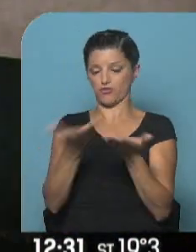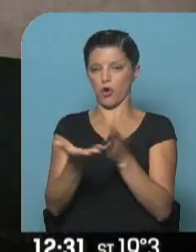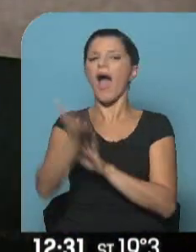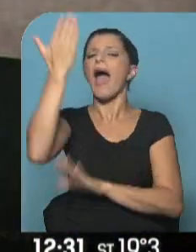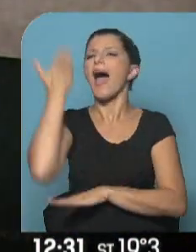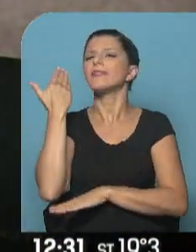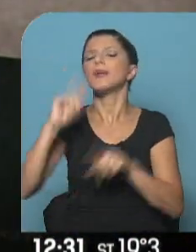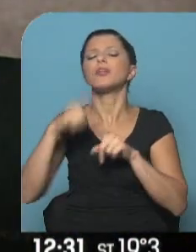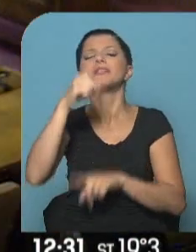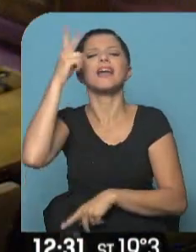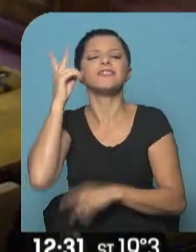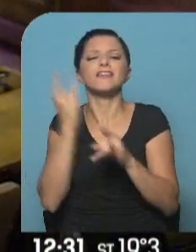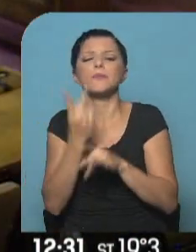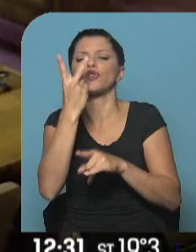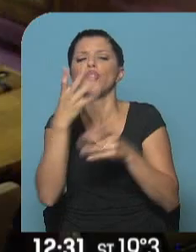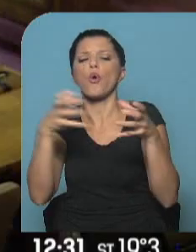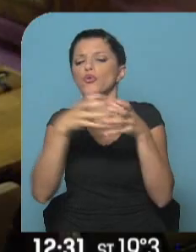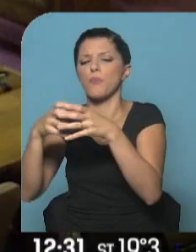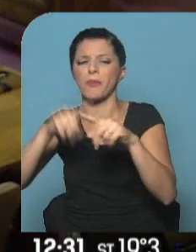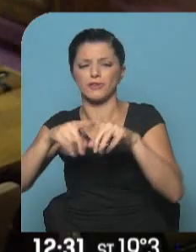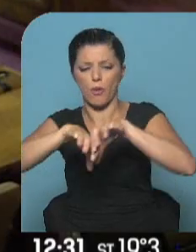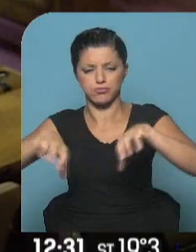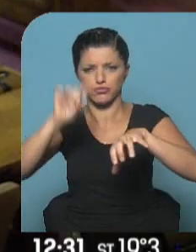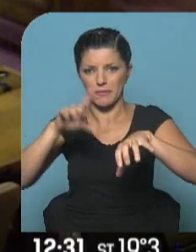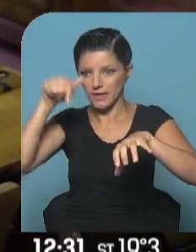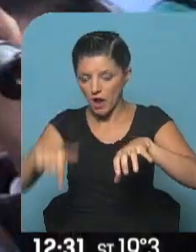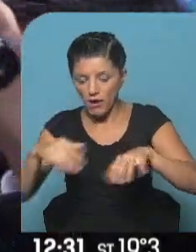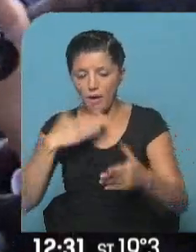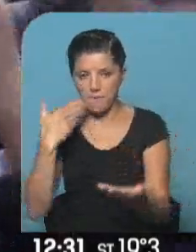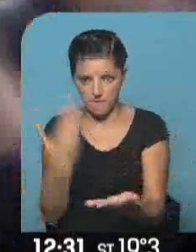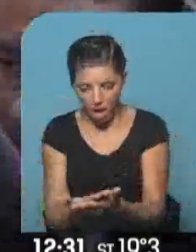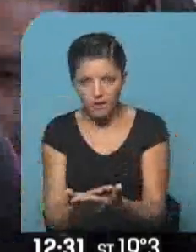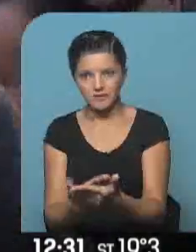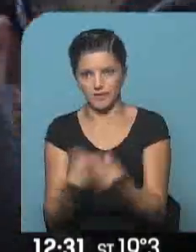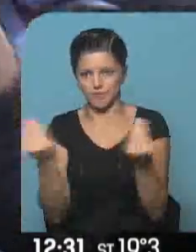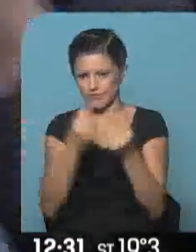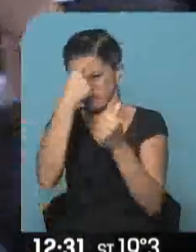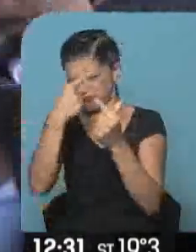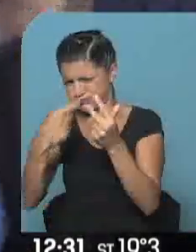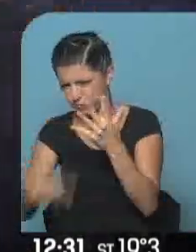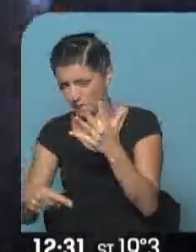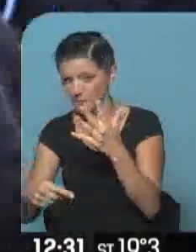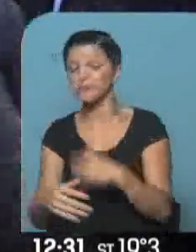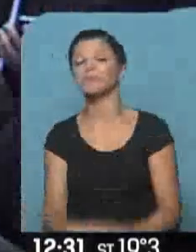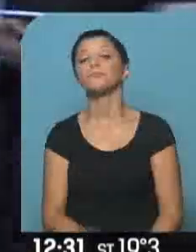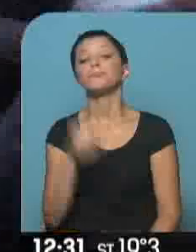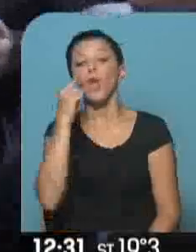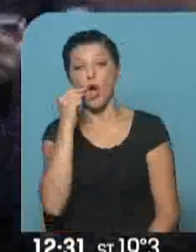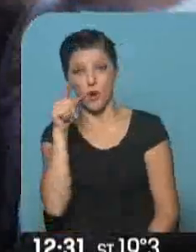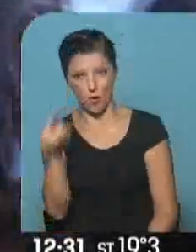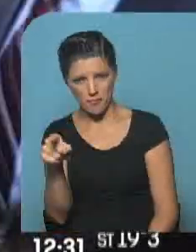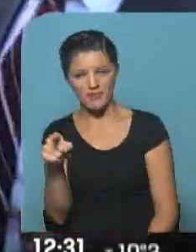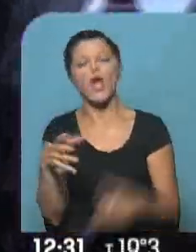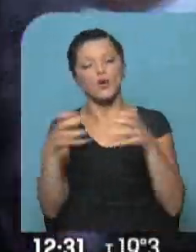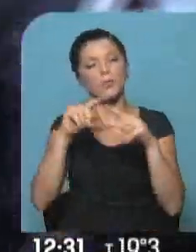bipartidismo conservador y socialdemócrata desde la recuperación de la democracia. Guillier sí contará con el apoyo de la democracia cristiana,